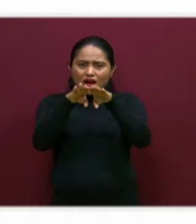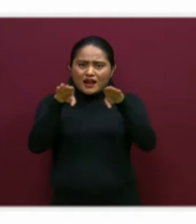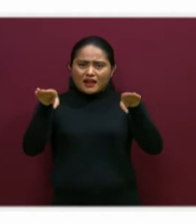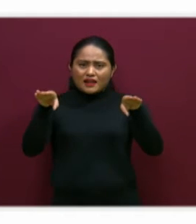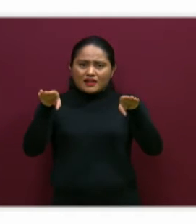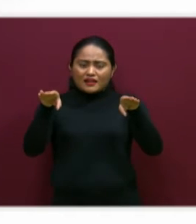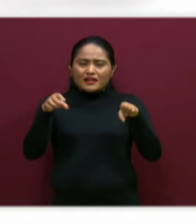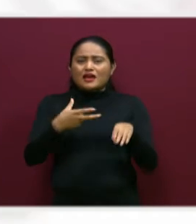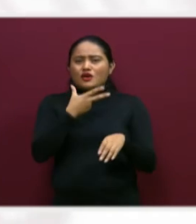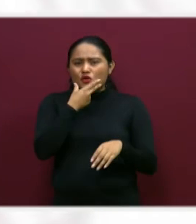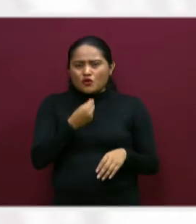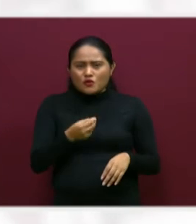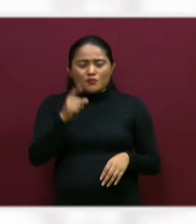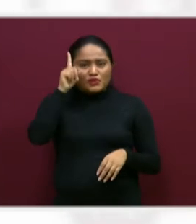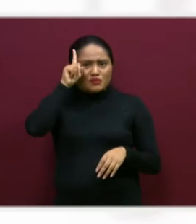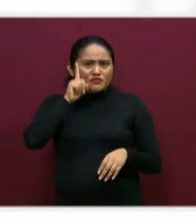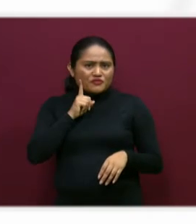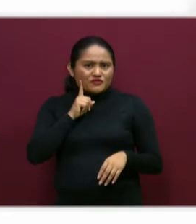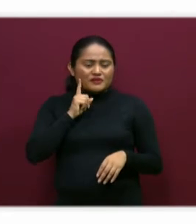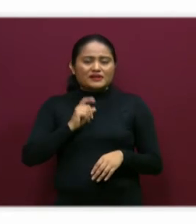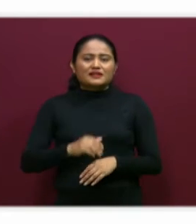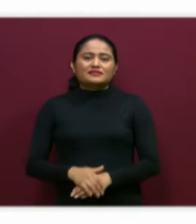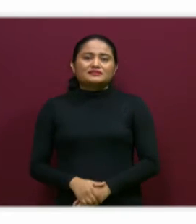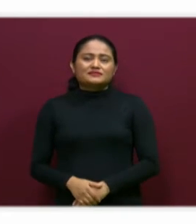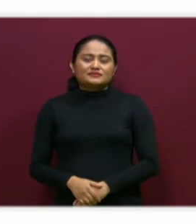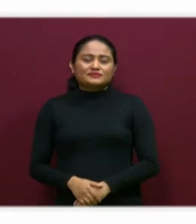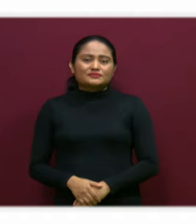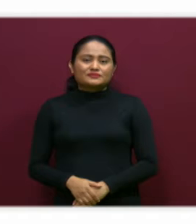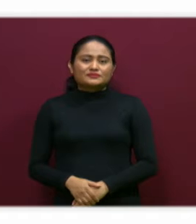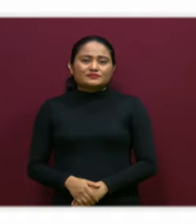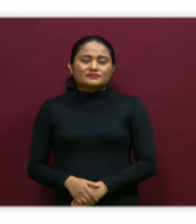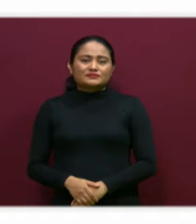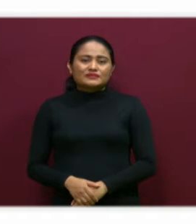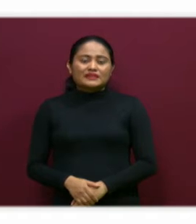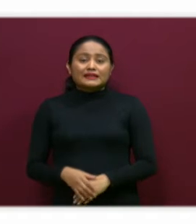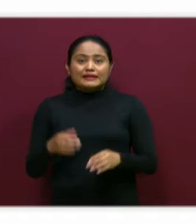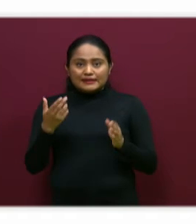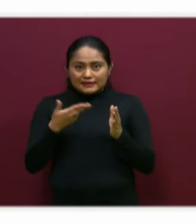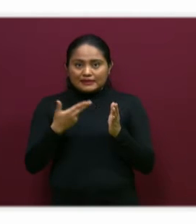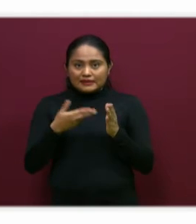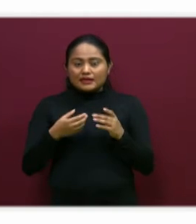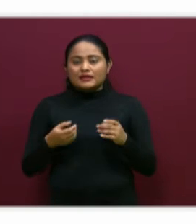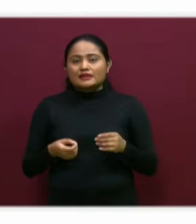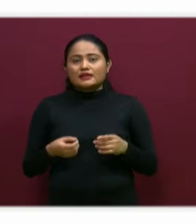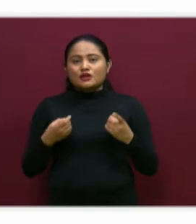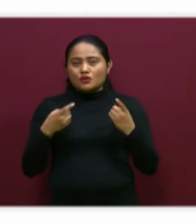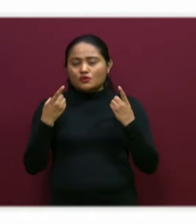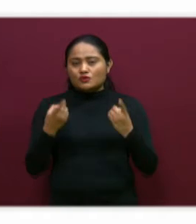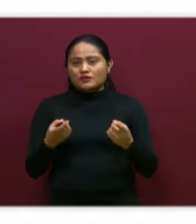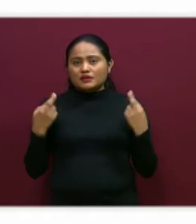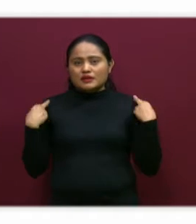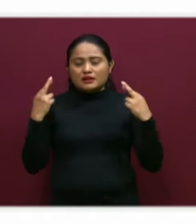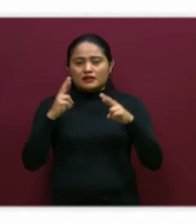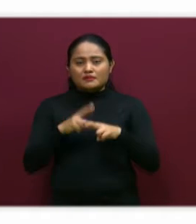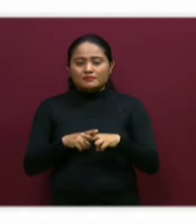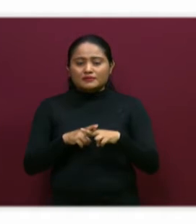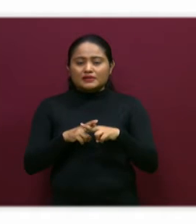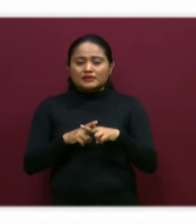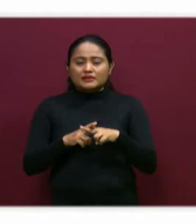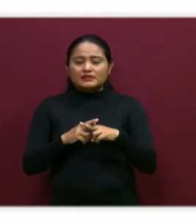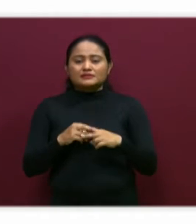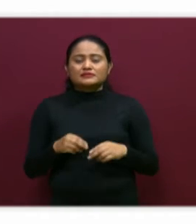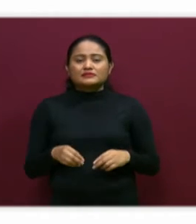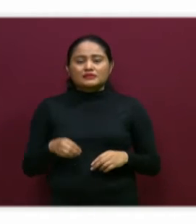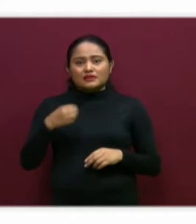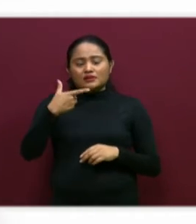el equidad este taller está impartido por la maestra maría olivia guarneros que también es una escritora